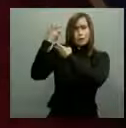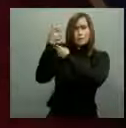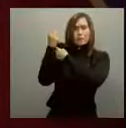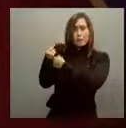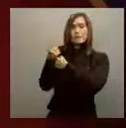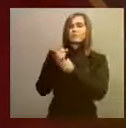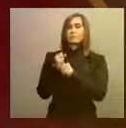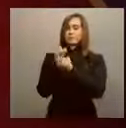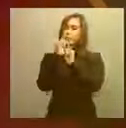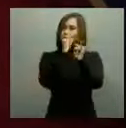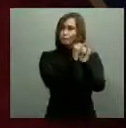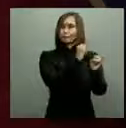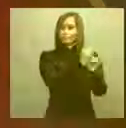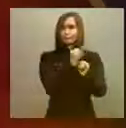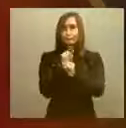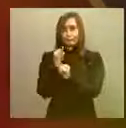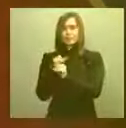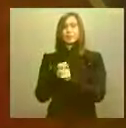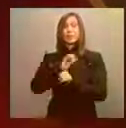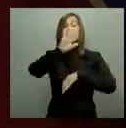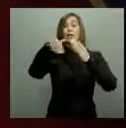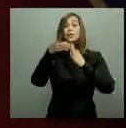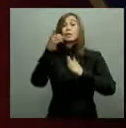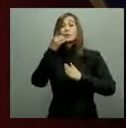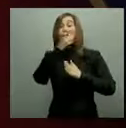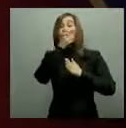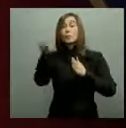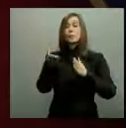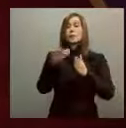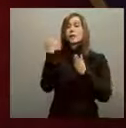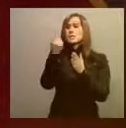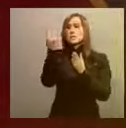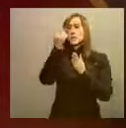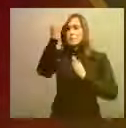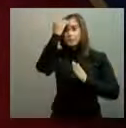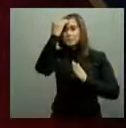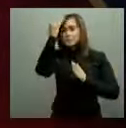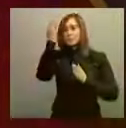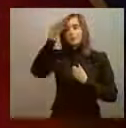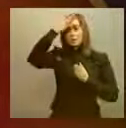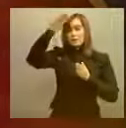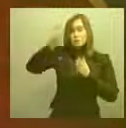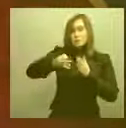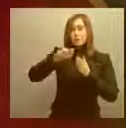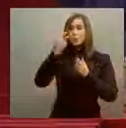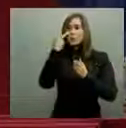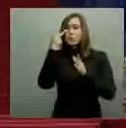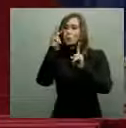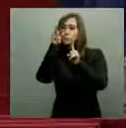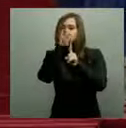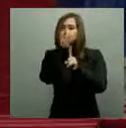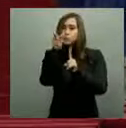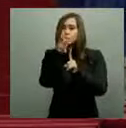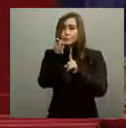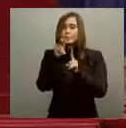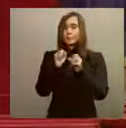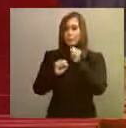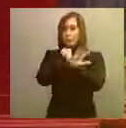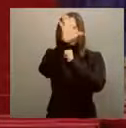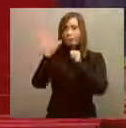que los dominicanos y dominicanas mantengan una vigilancia activa de las decisiones de sus autoridades. Por